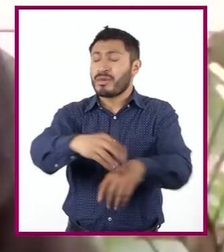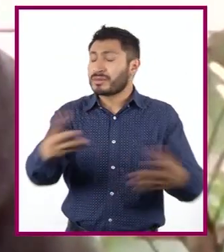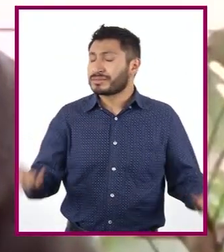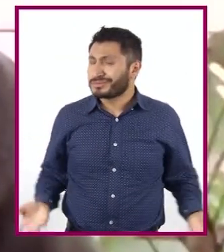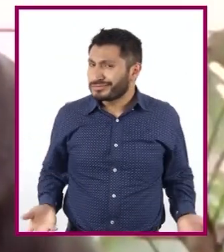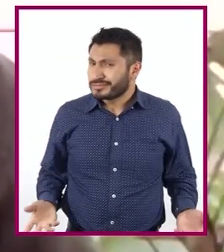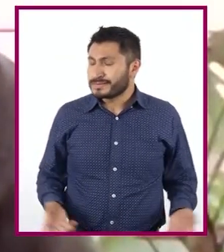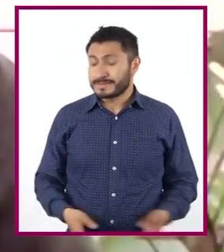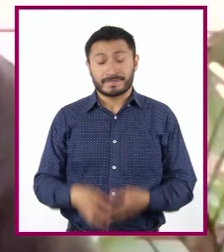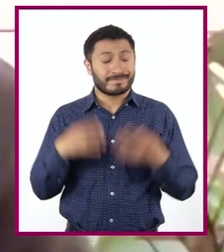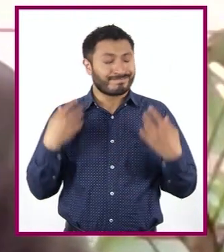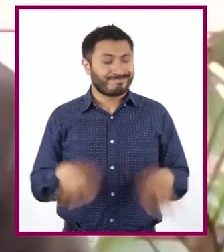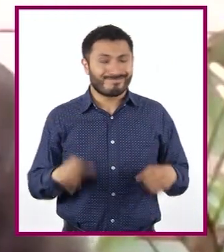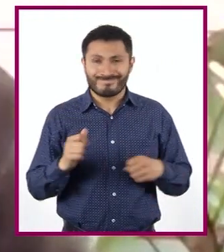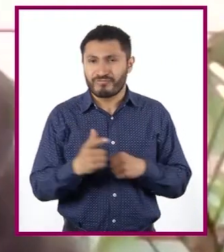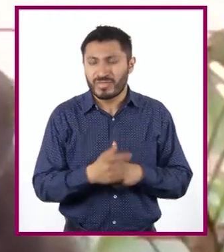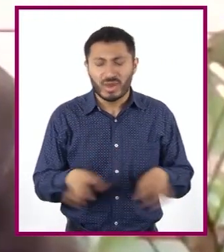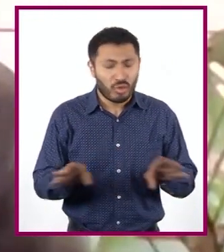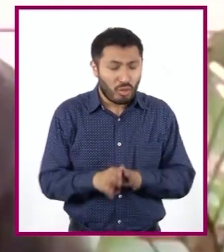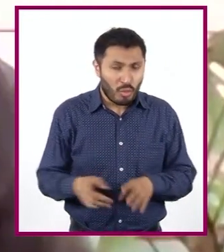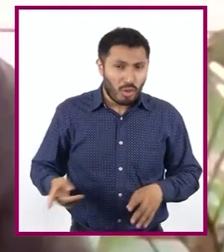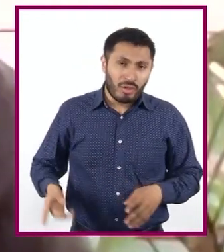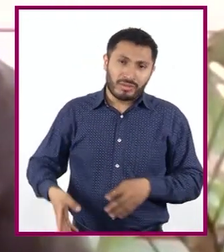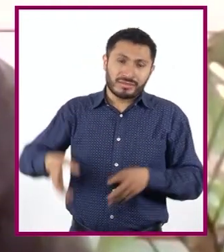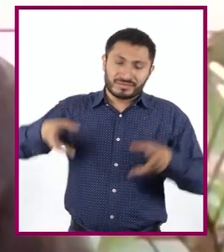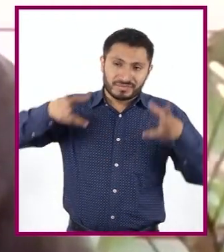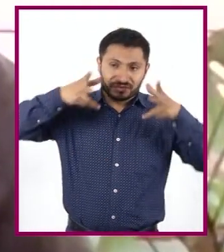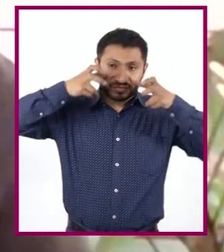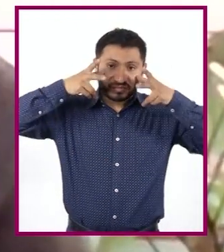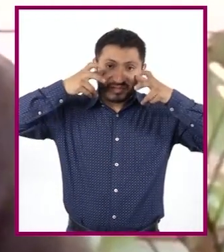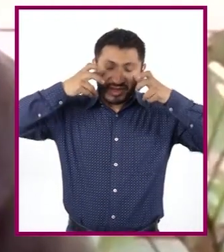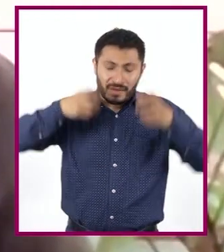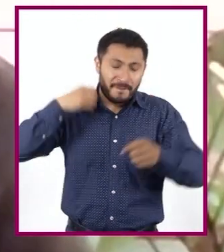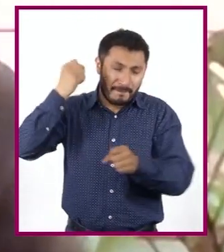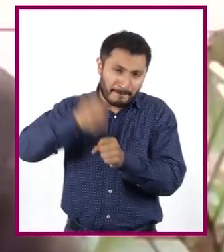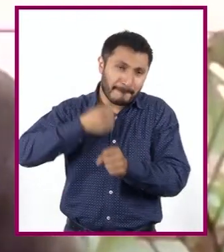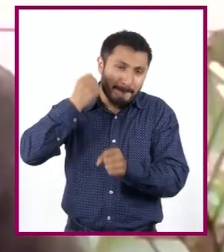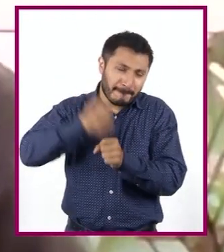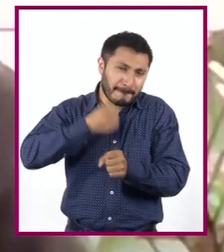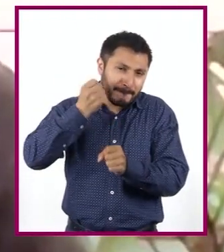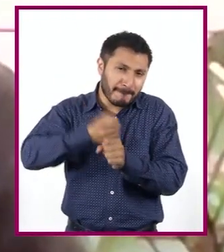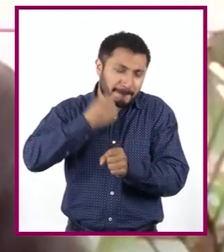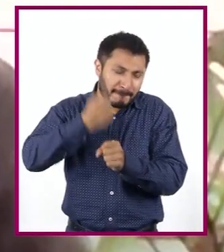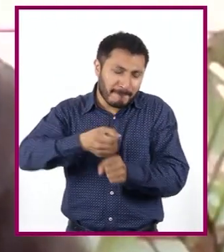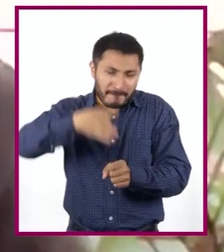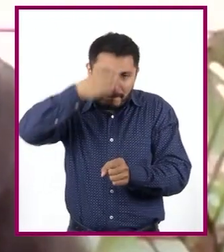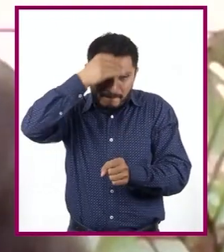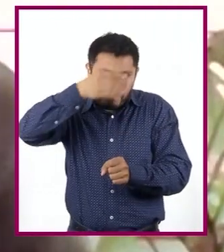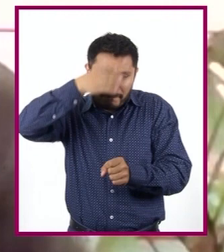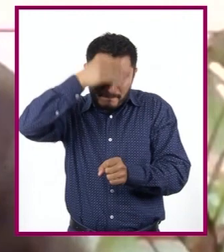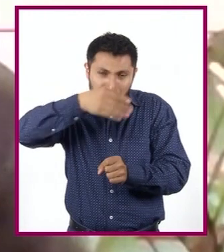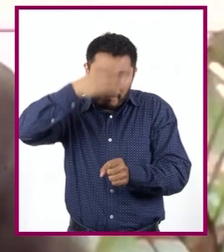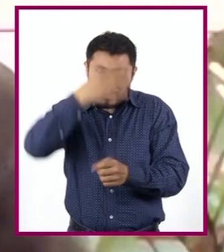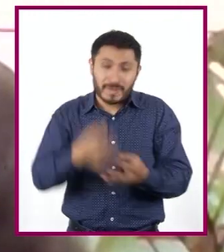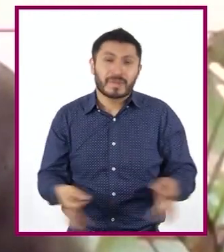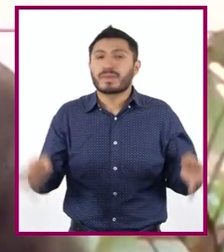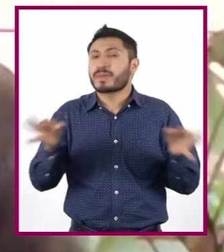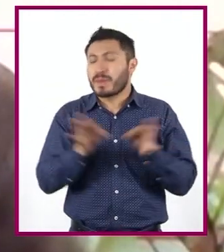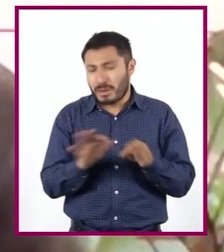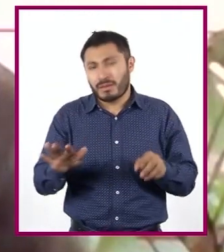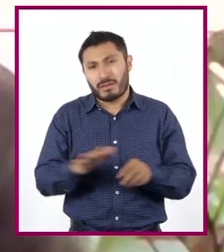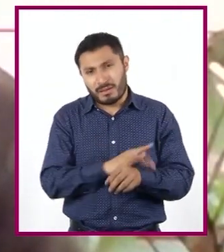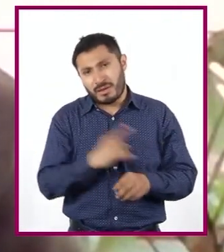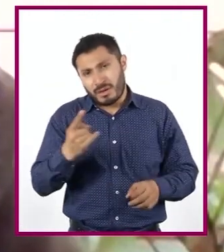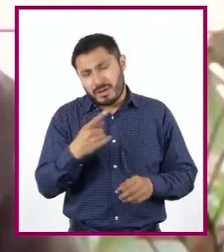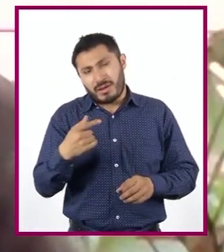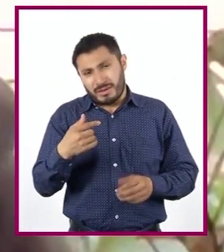en la pared. O sea, como si lo hubiera puesto aquí en la pared y le hubiera soplado y dejo una mancha. Pero ya registros gráficos sobre información cognitiva para poder